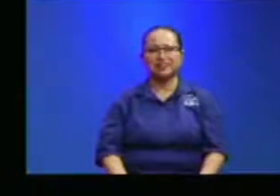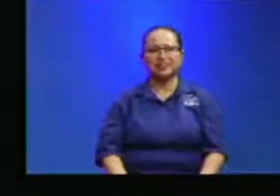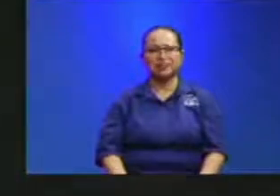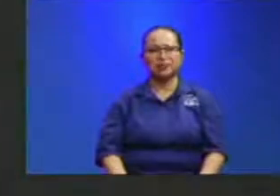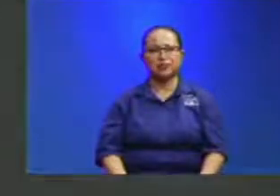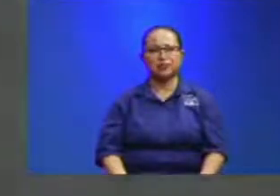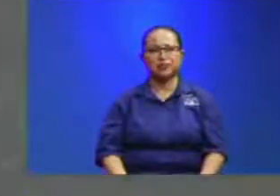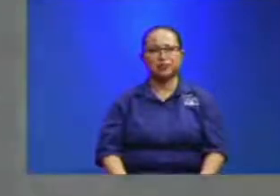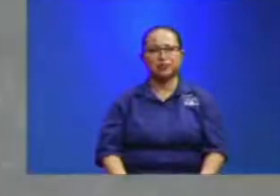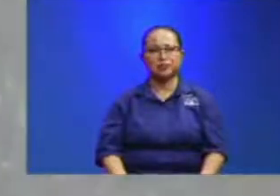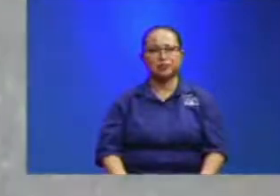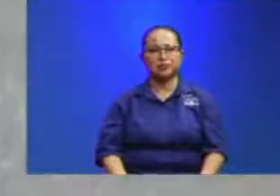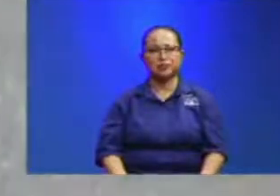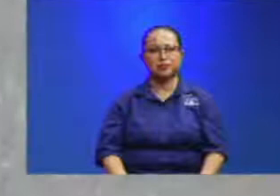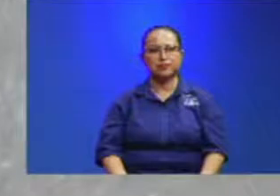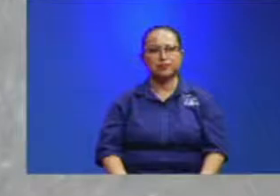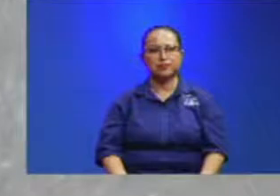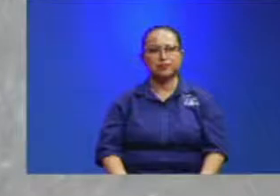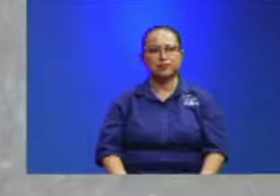como